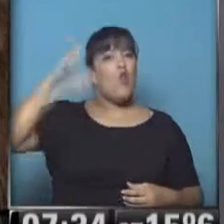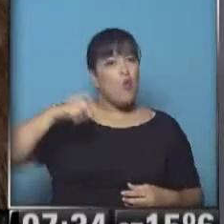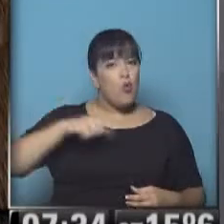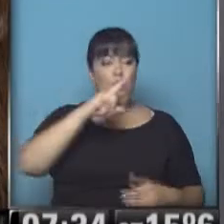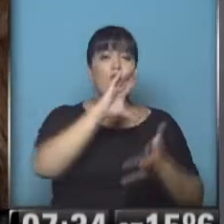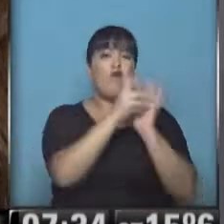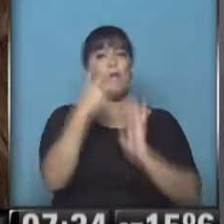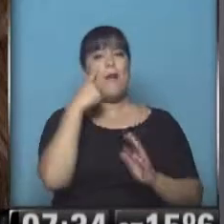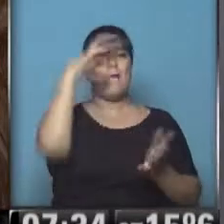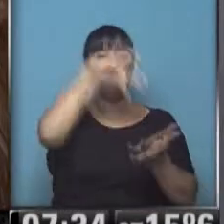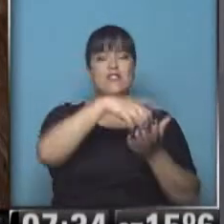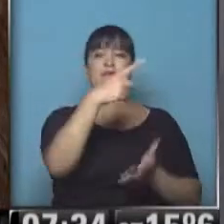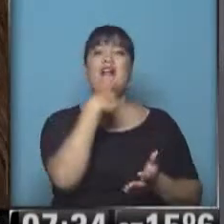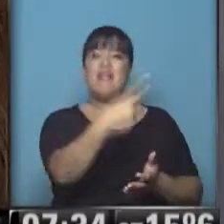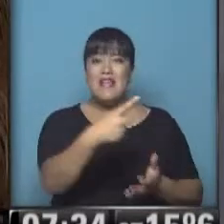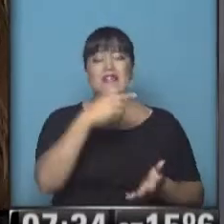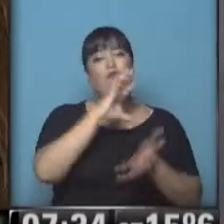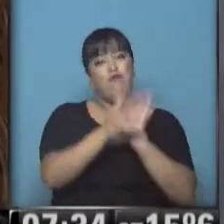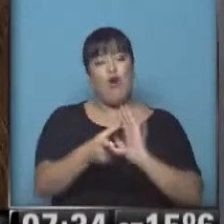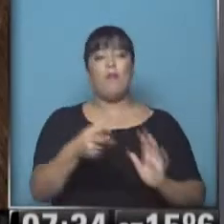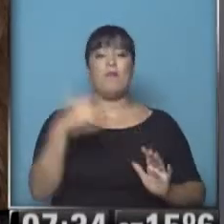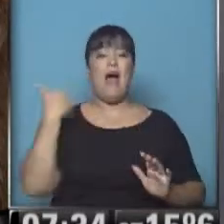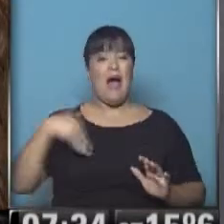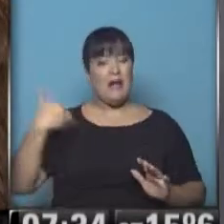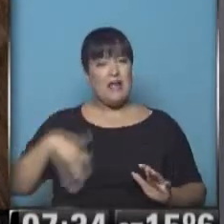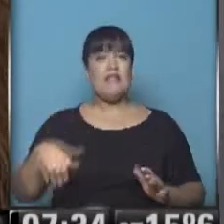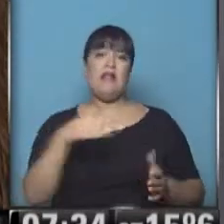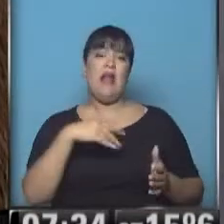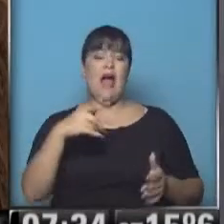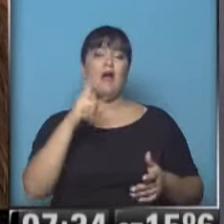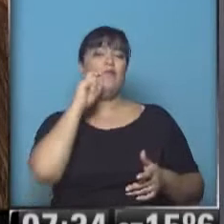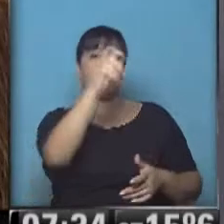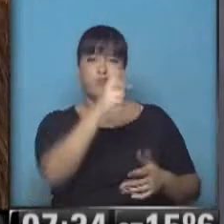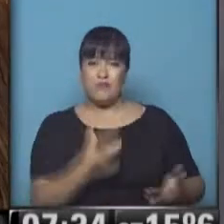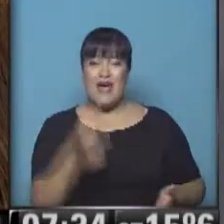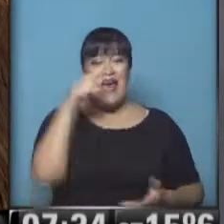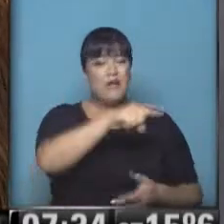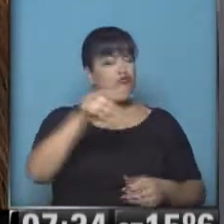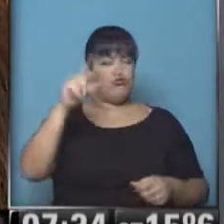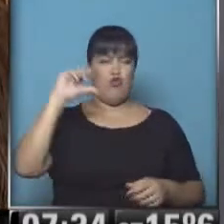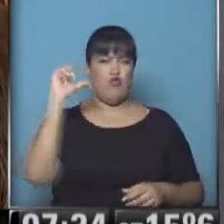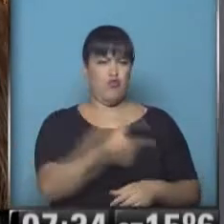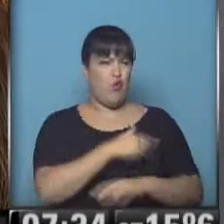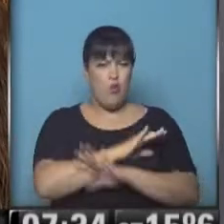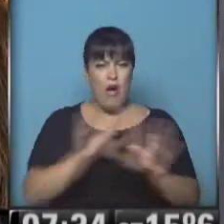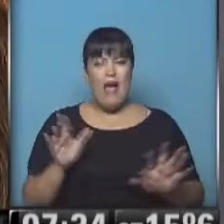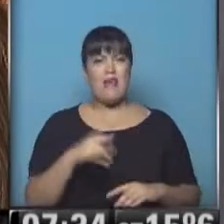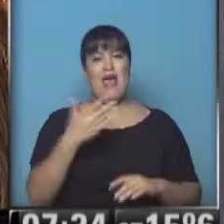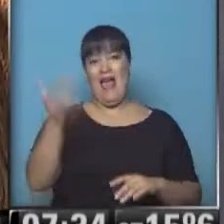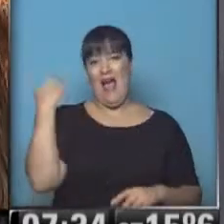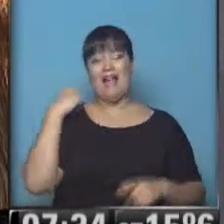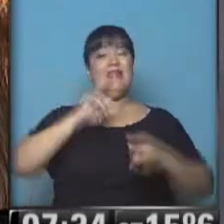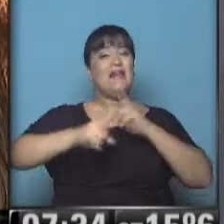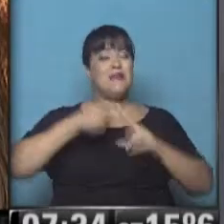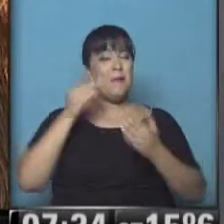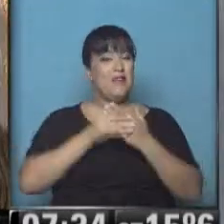declara en desacato a un país soberano a la república argentina esto es algo inconcebible así lo había adelantado el canciller de nuestro